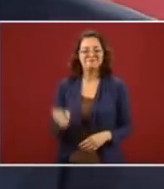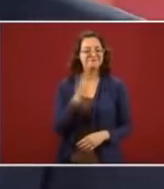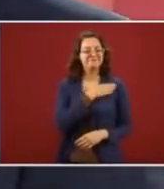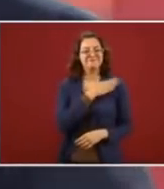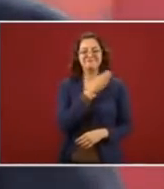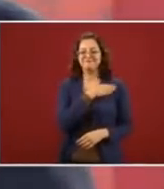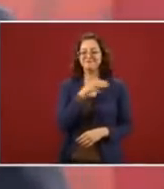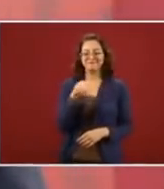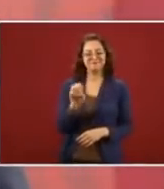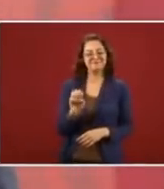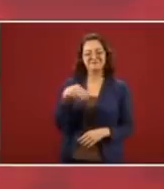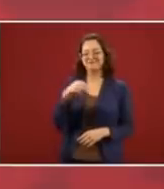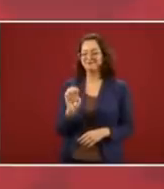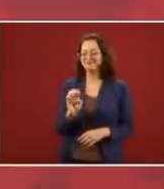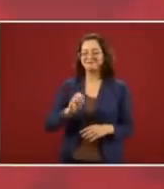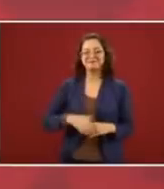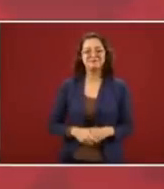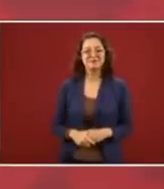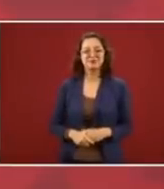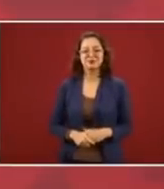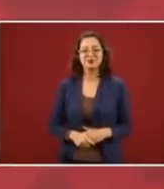buenísimos. Pero